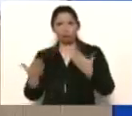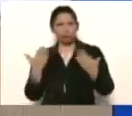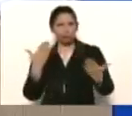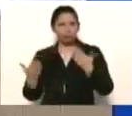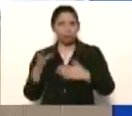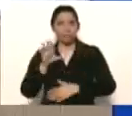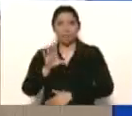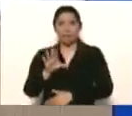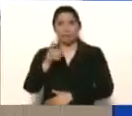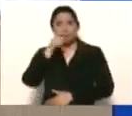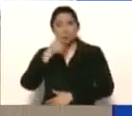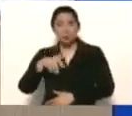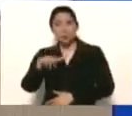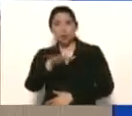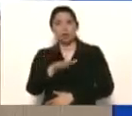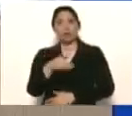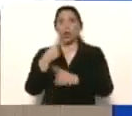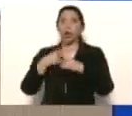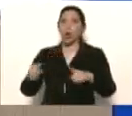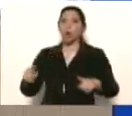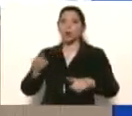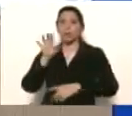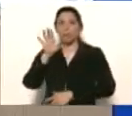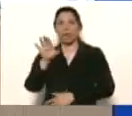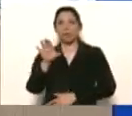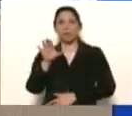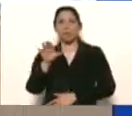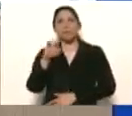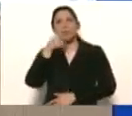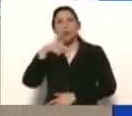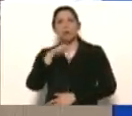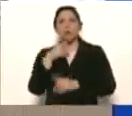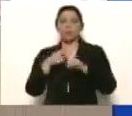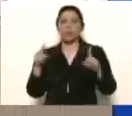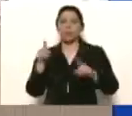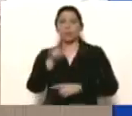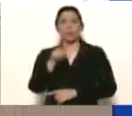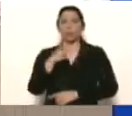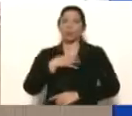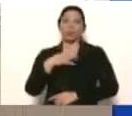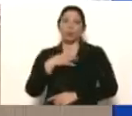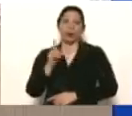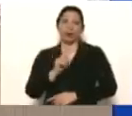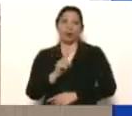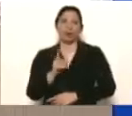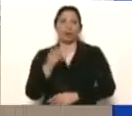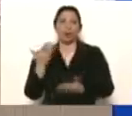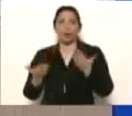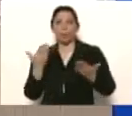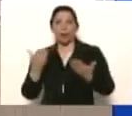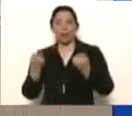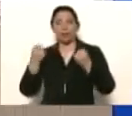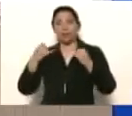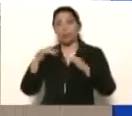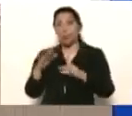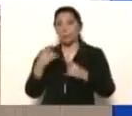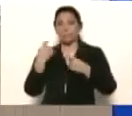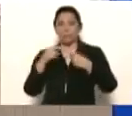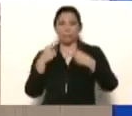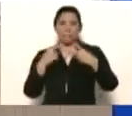determinada con otro país con una población diferente usted lo puede comparar por ejemplo el número de casos